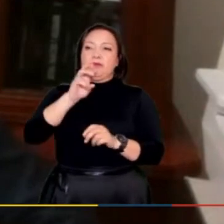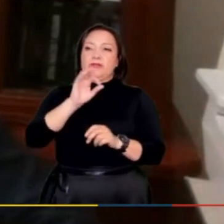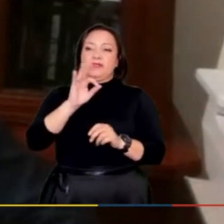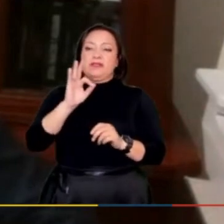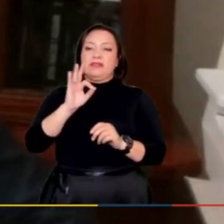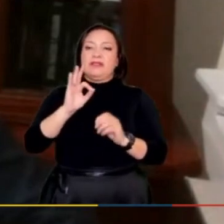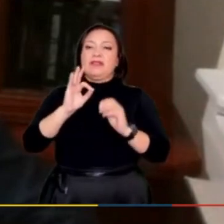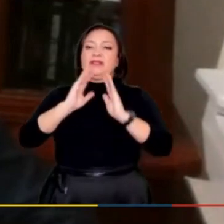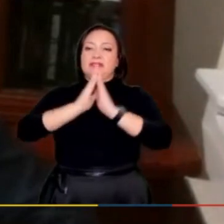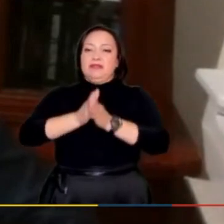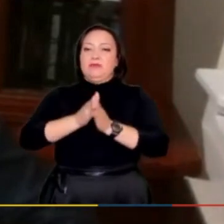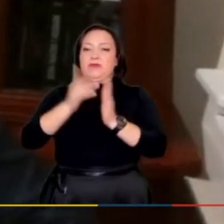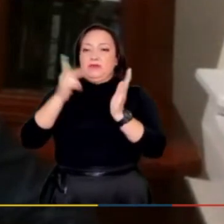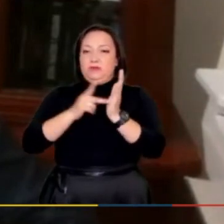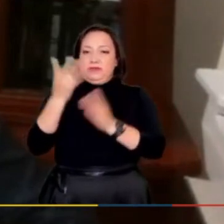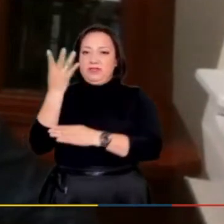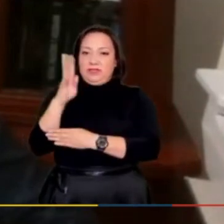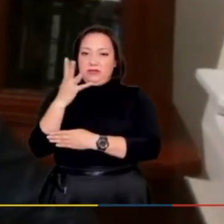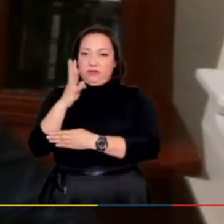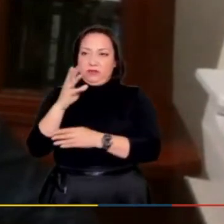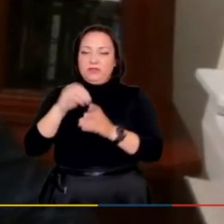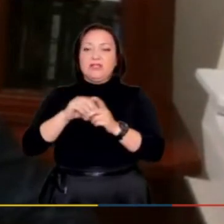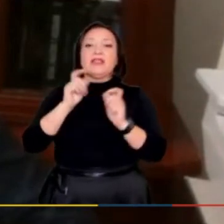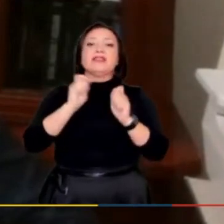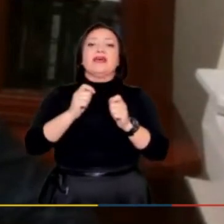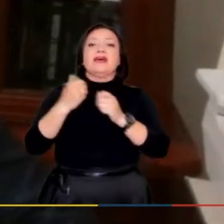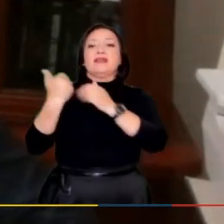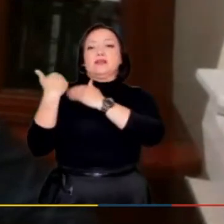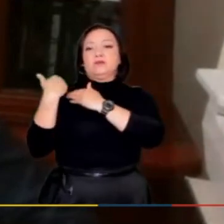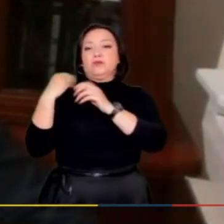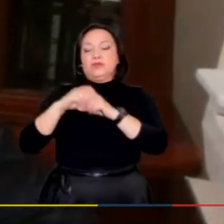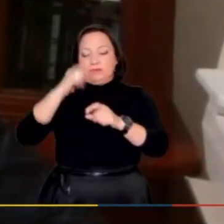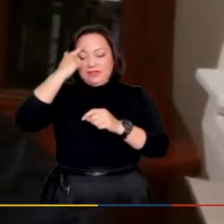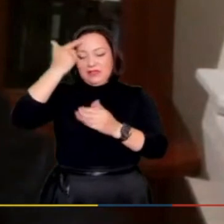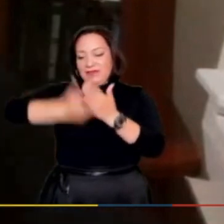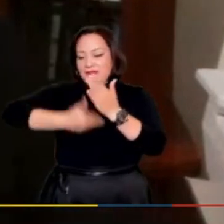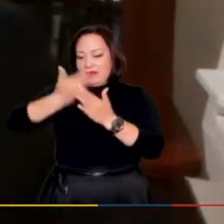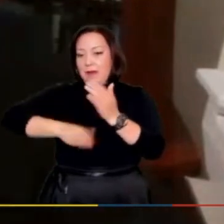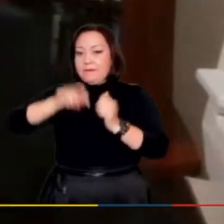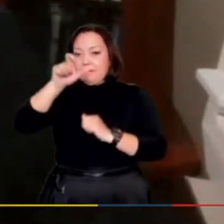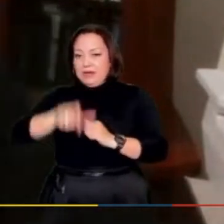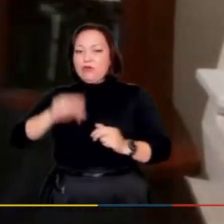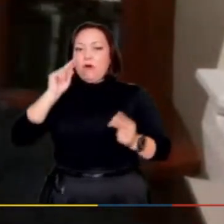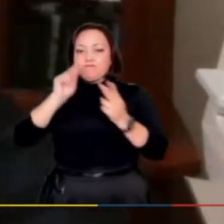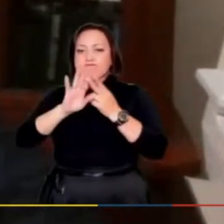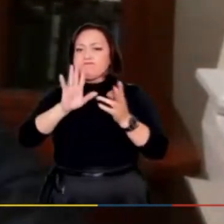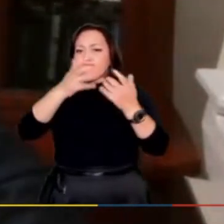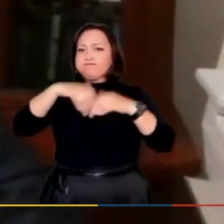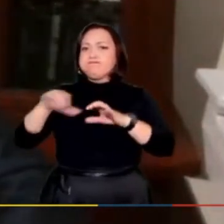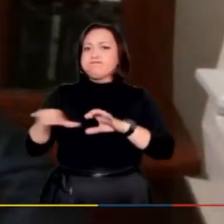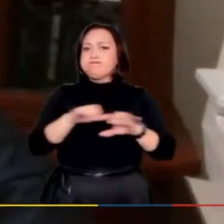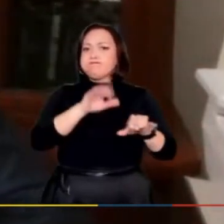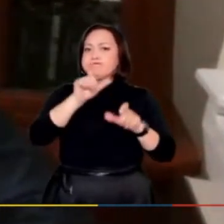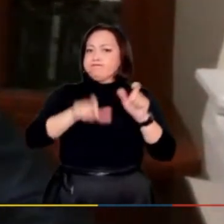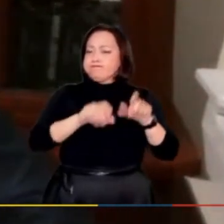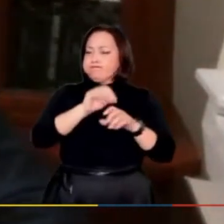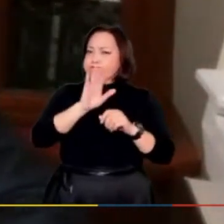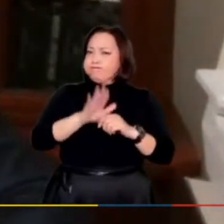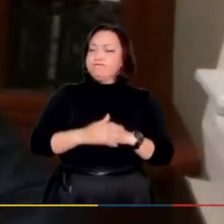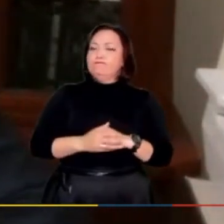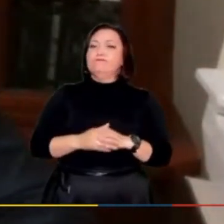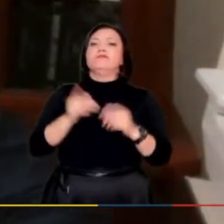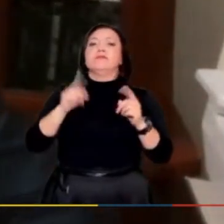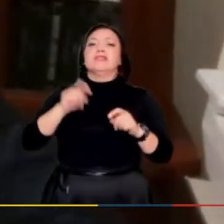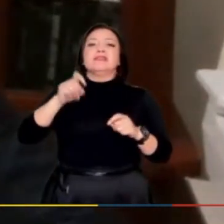de 2014, que establece responsabilidades de conocimiento adecuado del cliente y precisa la necesidad